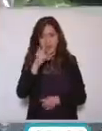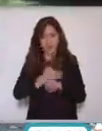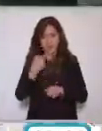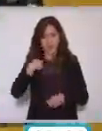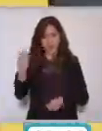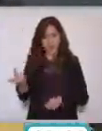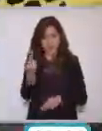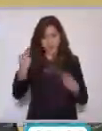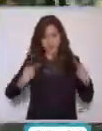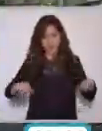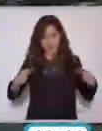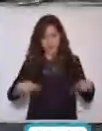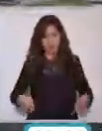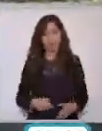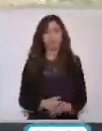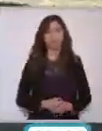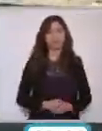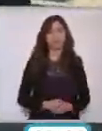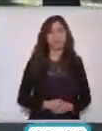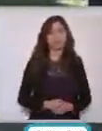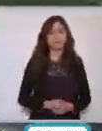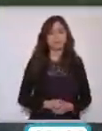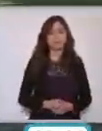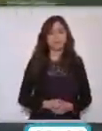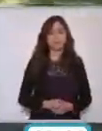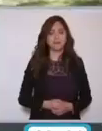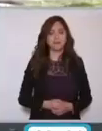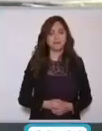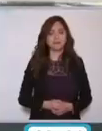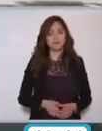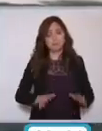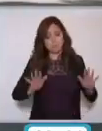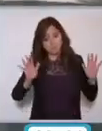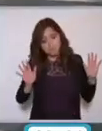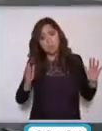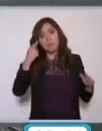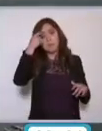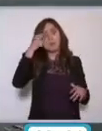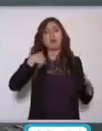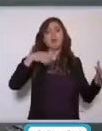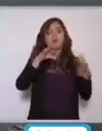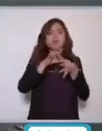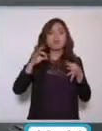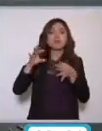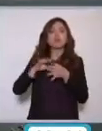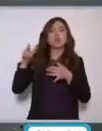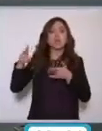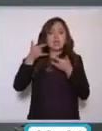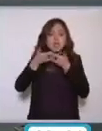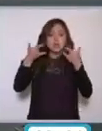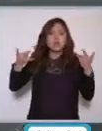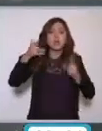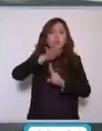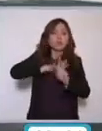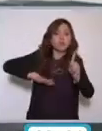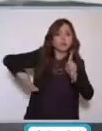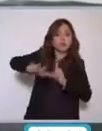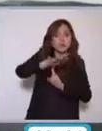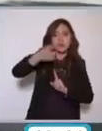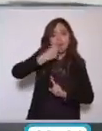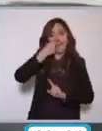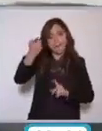maestro. Bueno, para ponerlo en contexto histórico, dirían los